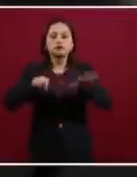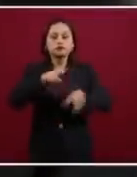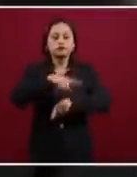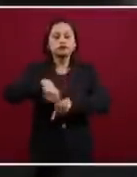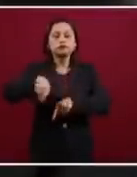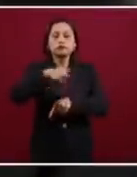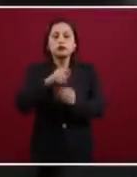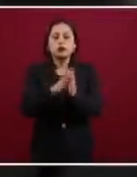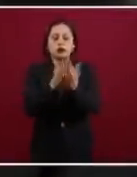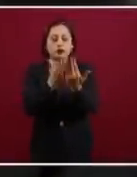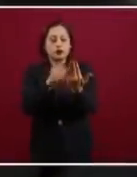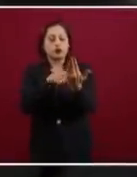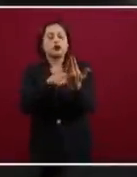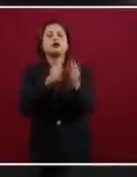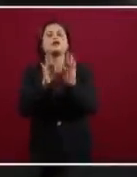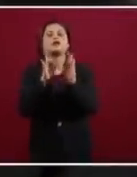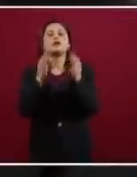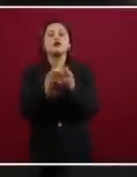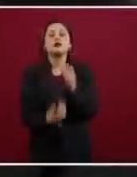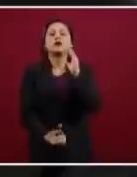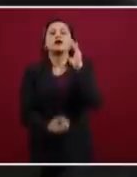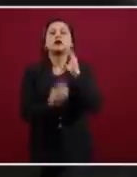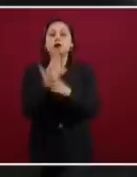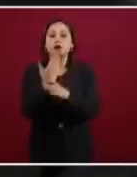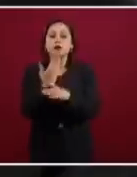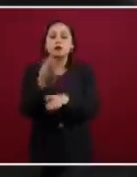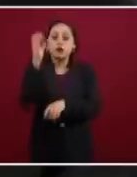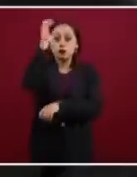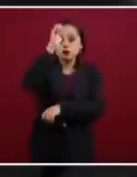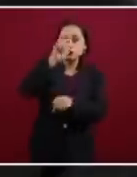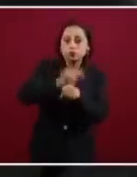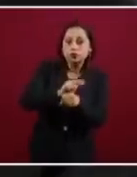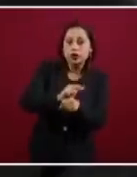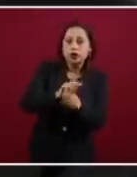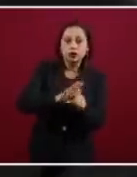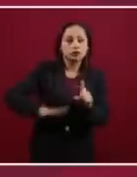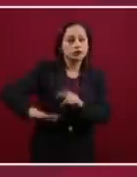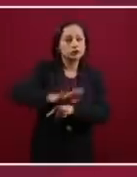en lo político en lo económico en lo social en lo cultural